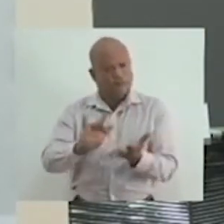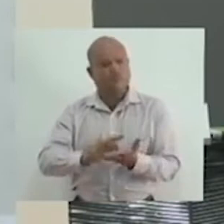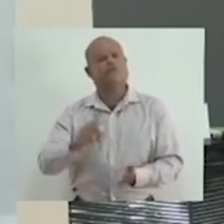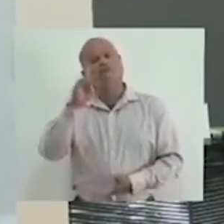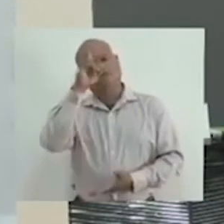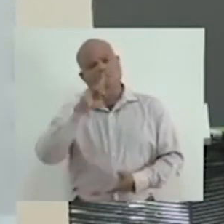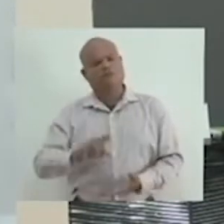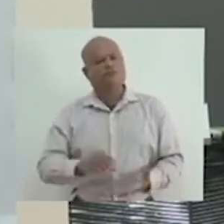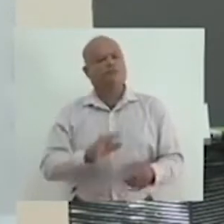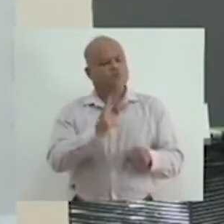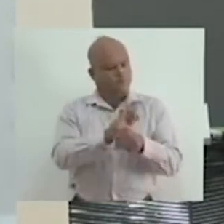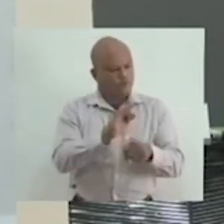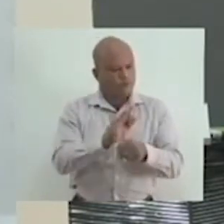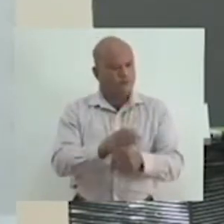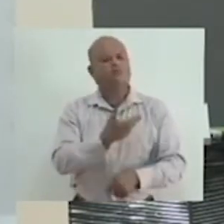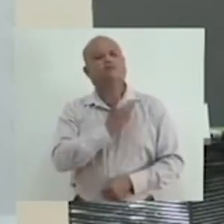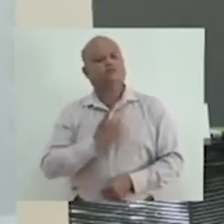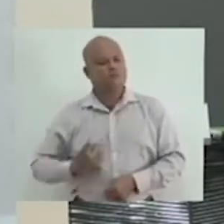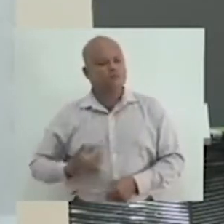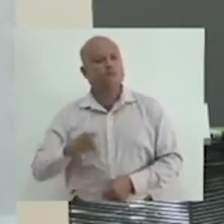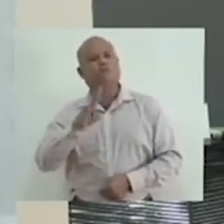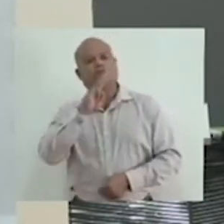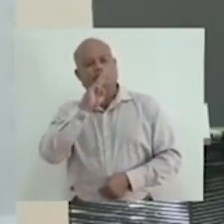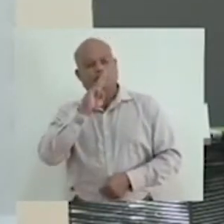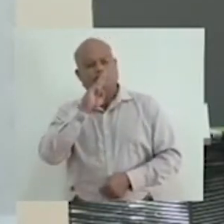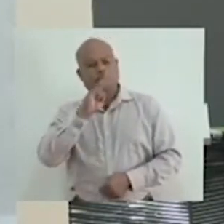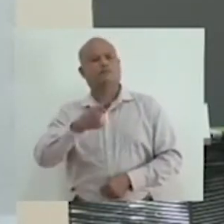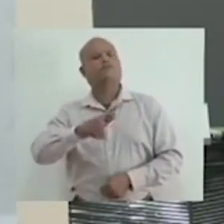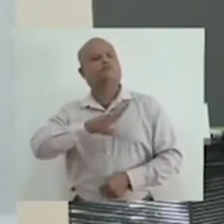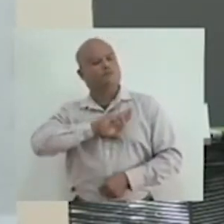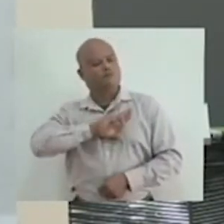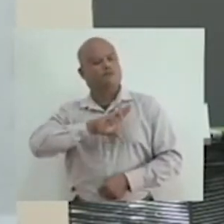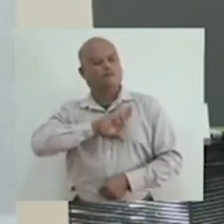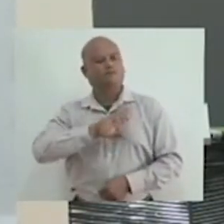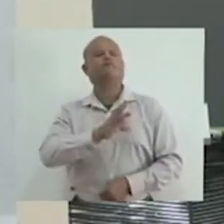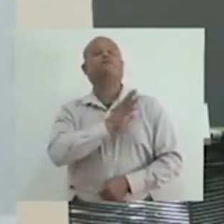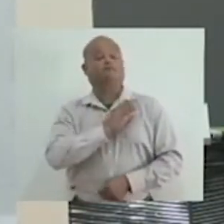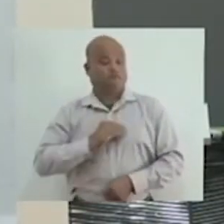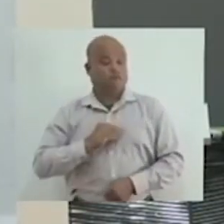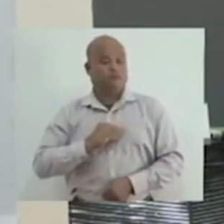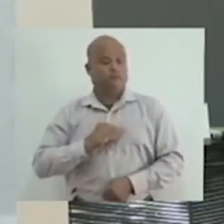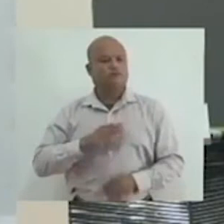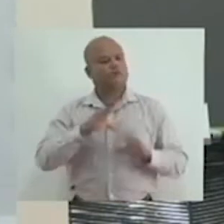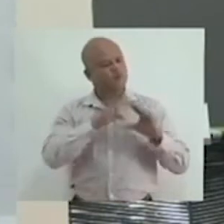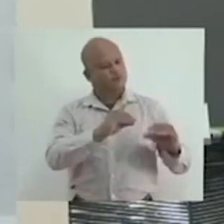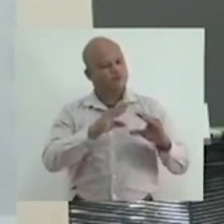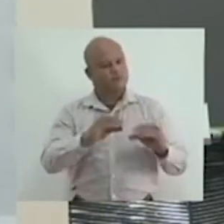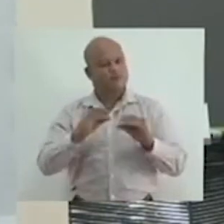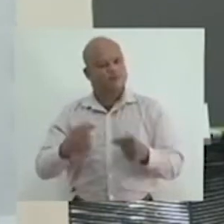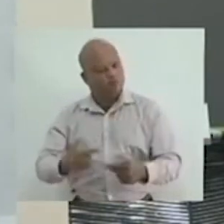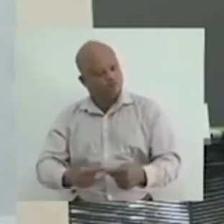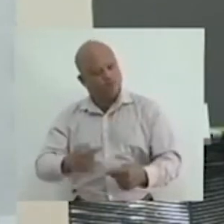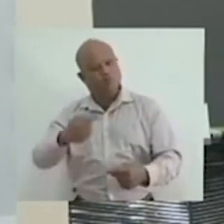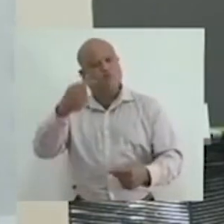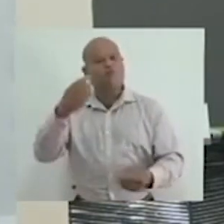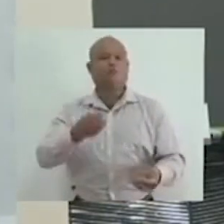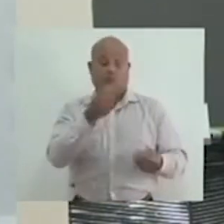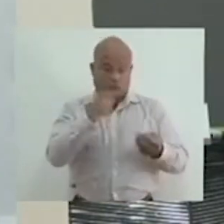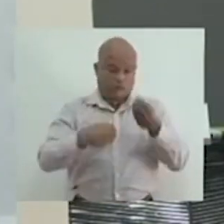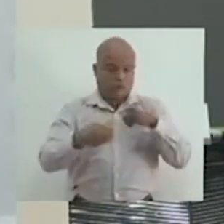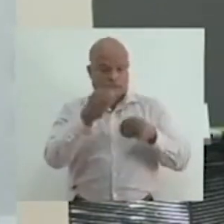propuesta interesante. También me gustaron sus propuestas. Hablaba mucho del tema de protección civil, que es un poco la bandera que